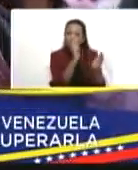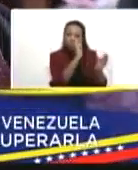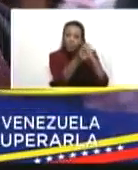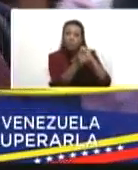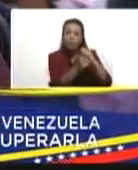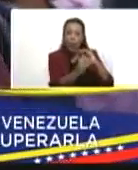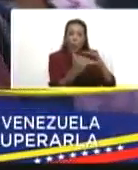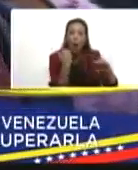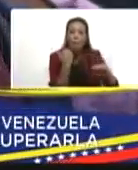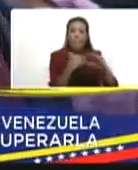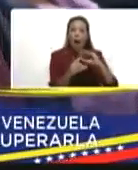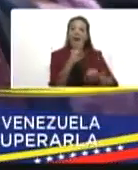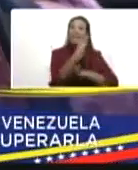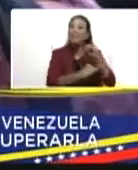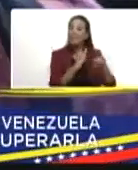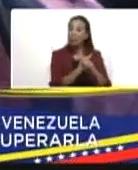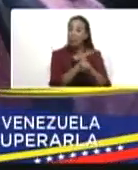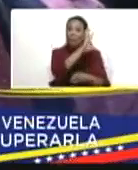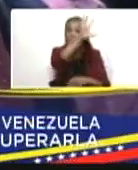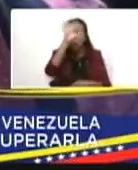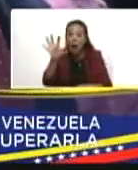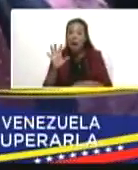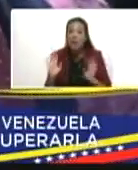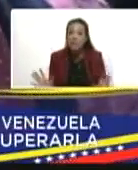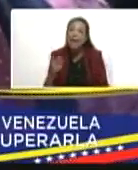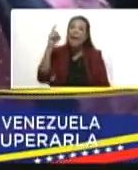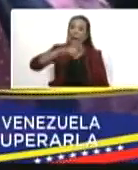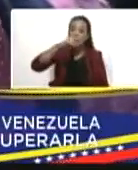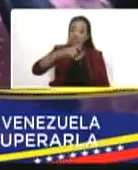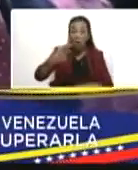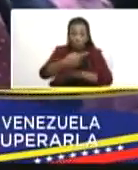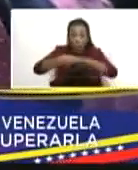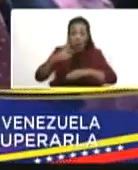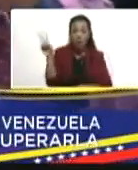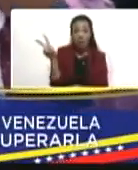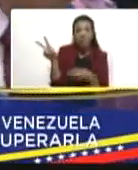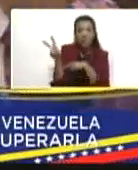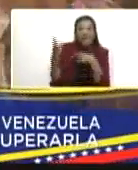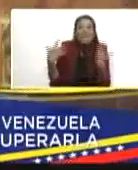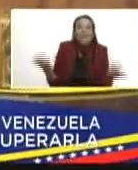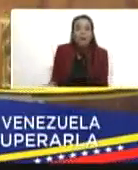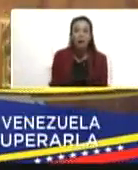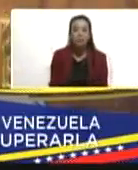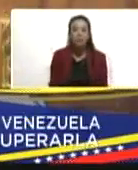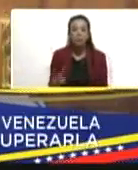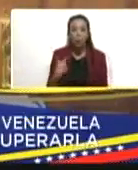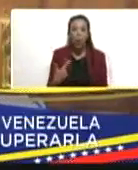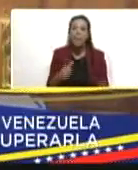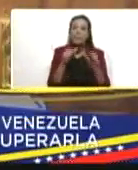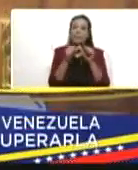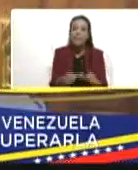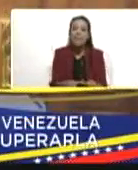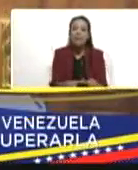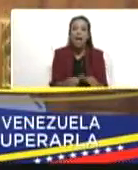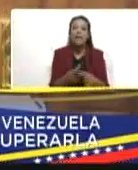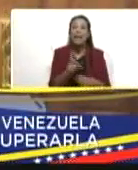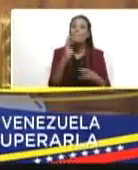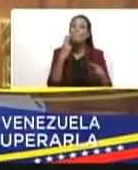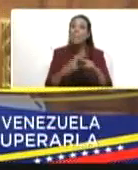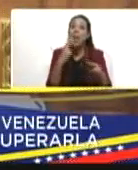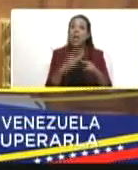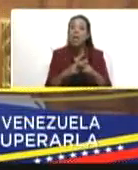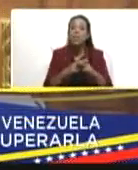financiera internacional que realiz el gobierno de Venezuela sigue en riesgo de